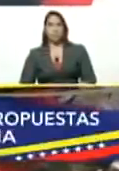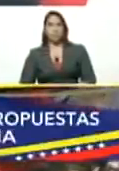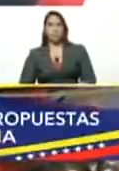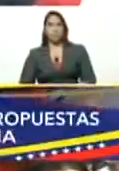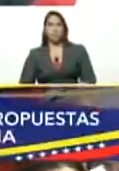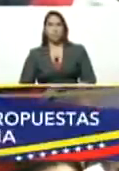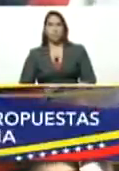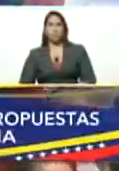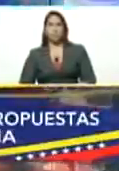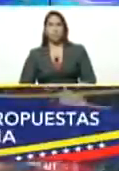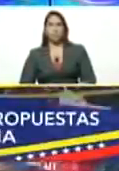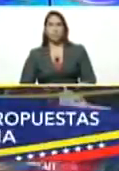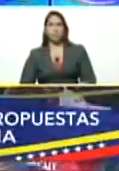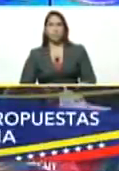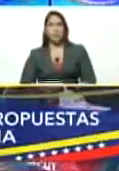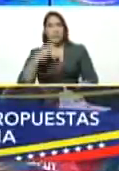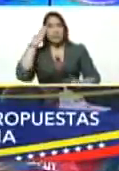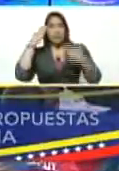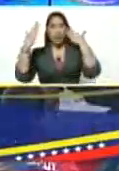saludar